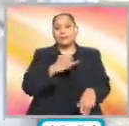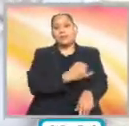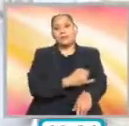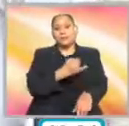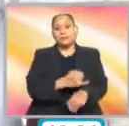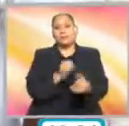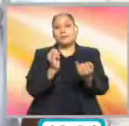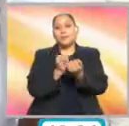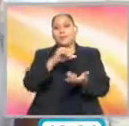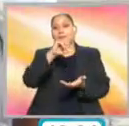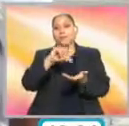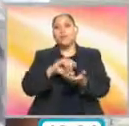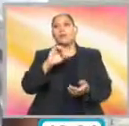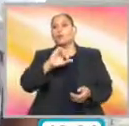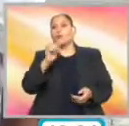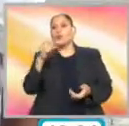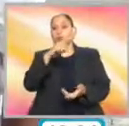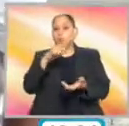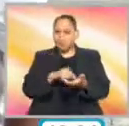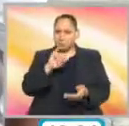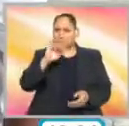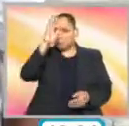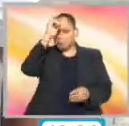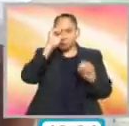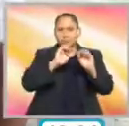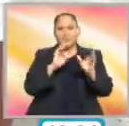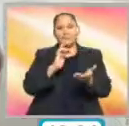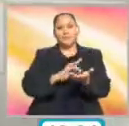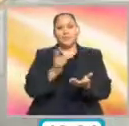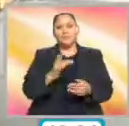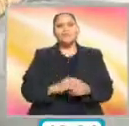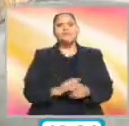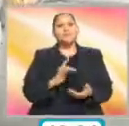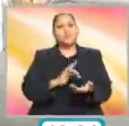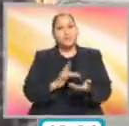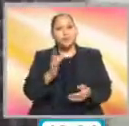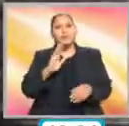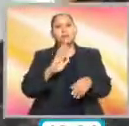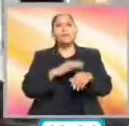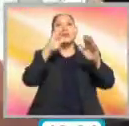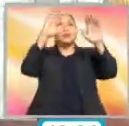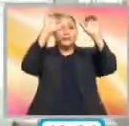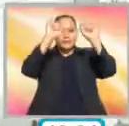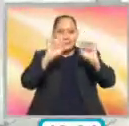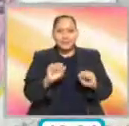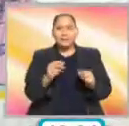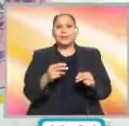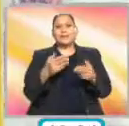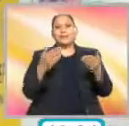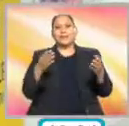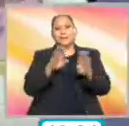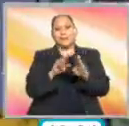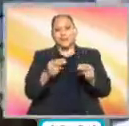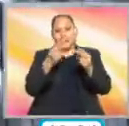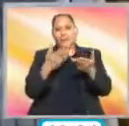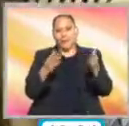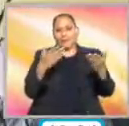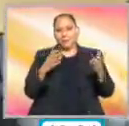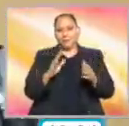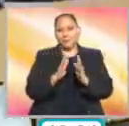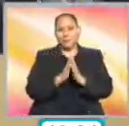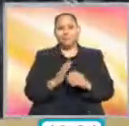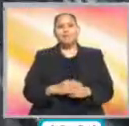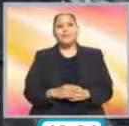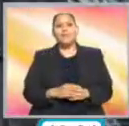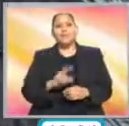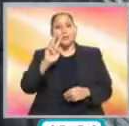en el centro y en muchos lados, ¿no? Claro que sí. Gracias, maestro. Gracias por cerrar su negocio. Ahora sí, ya ábralo, maestro.